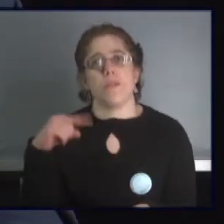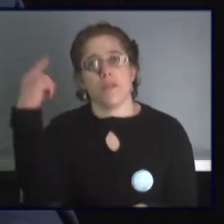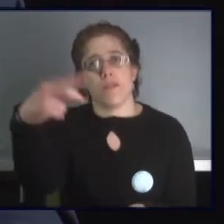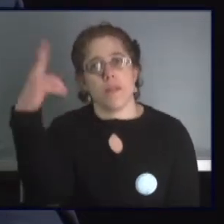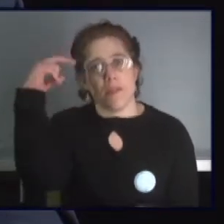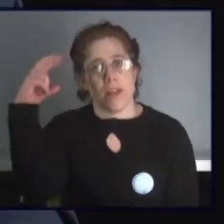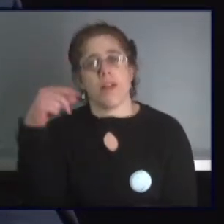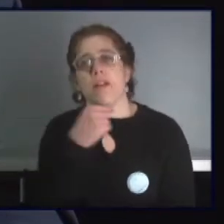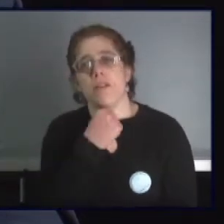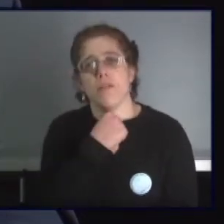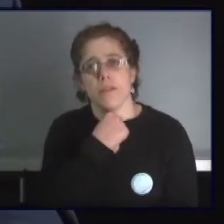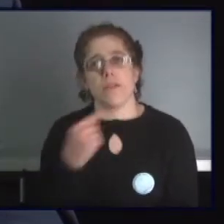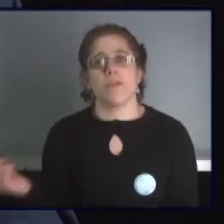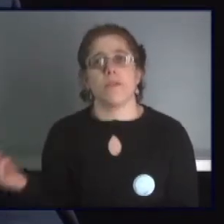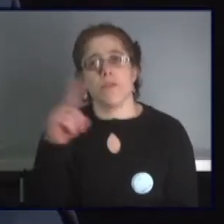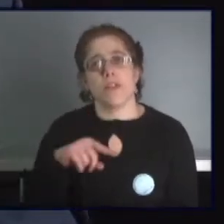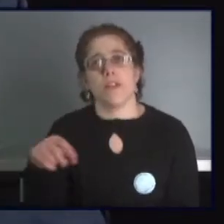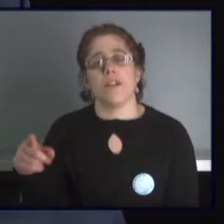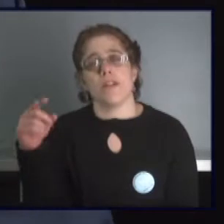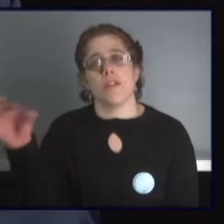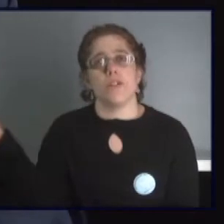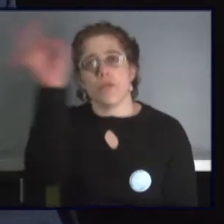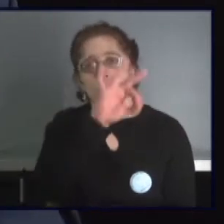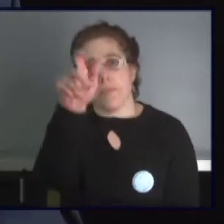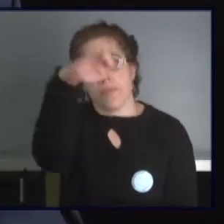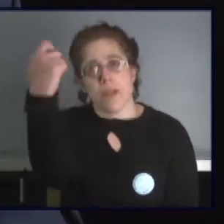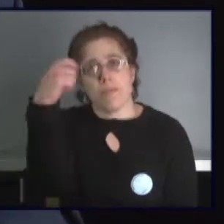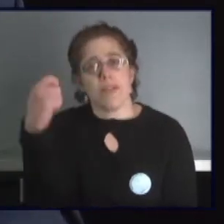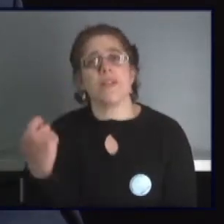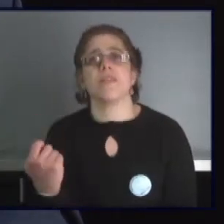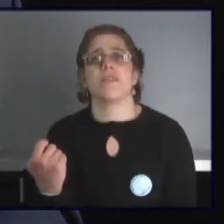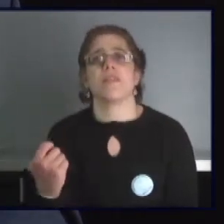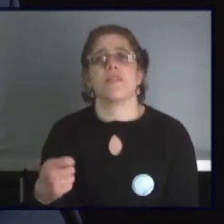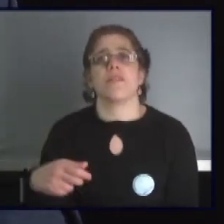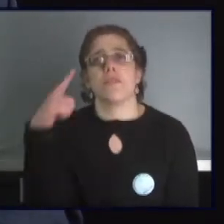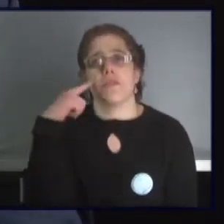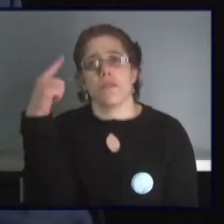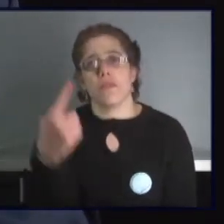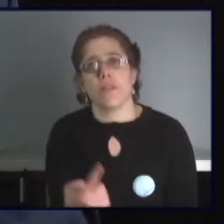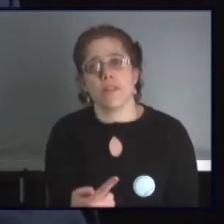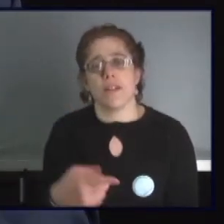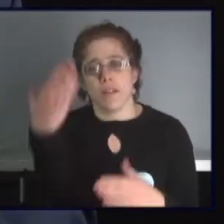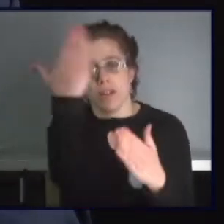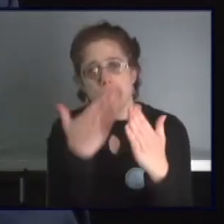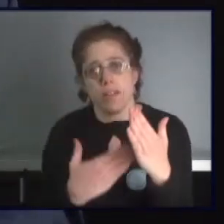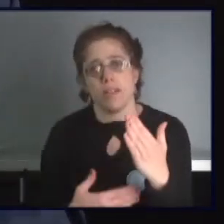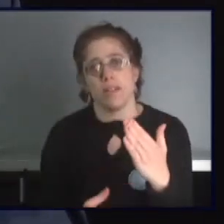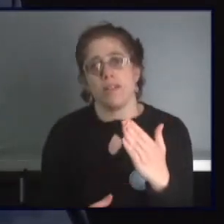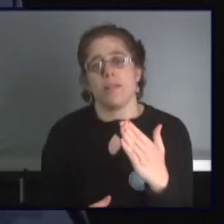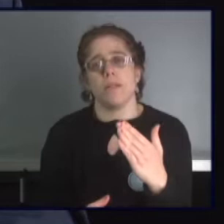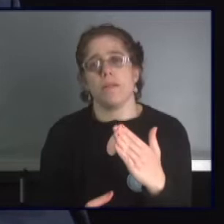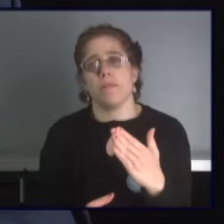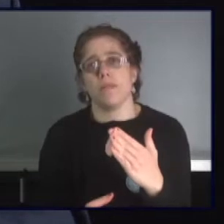de agosto y por qué no también pensando en octubre para ir conociendo propuestas para ir conociendo listas y